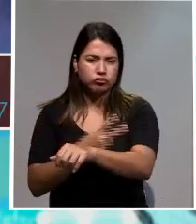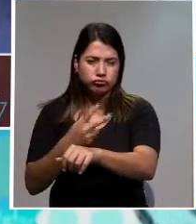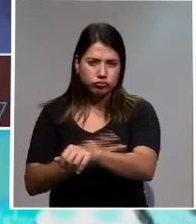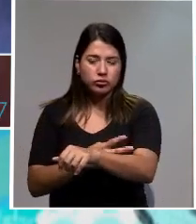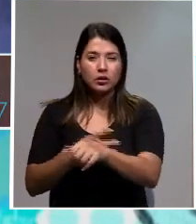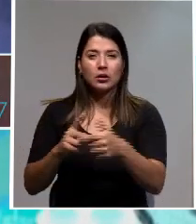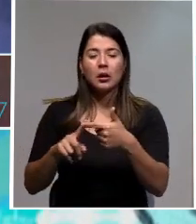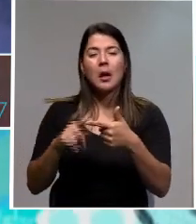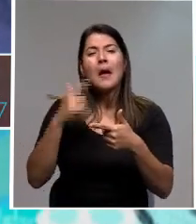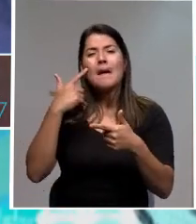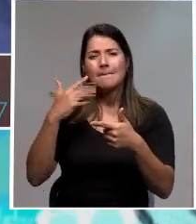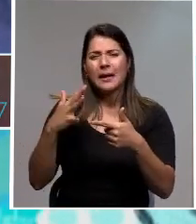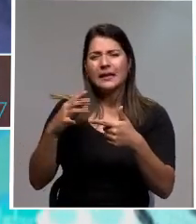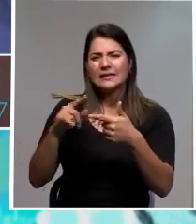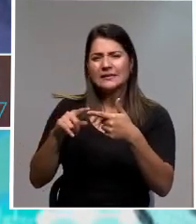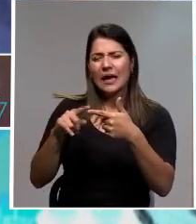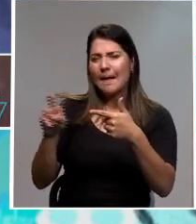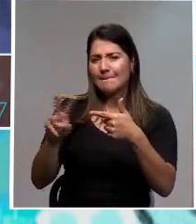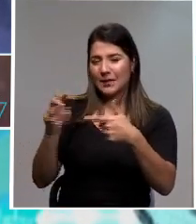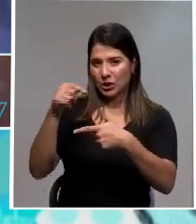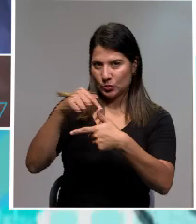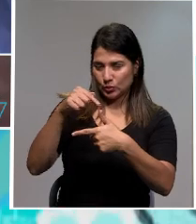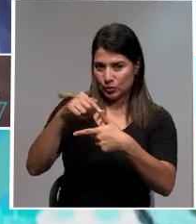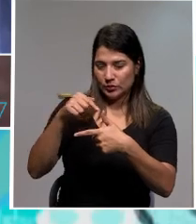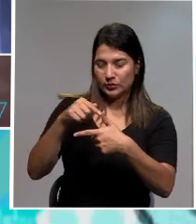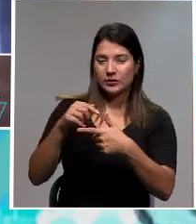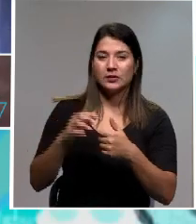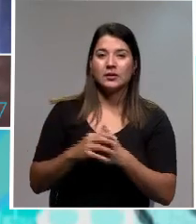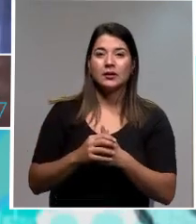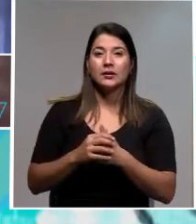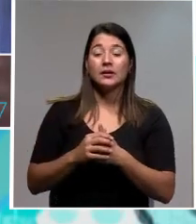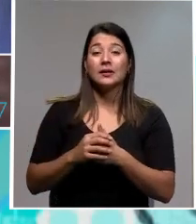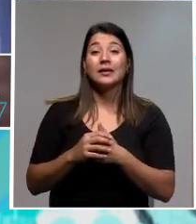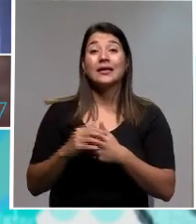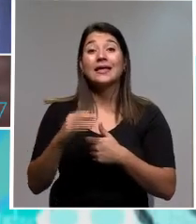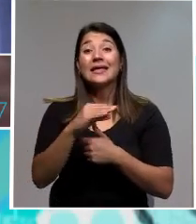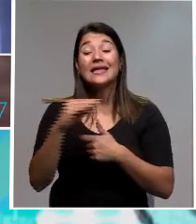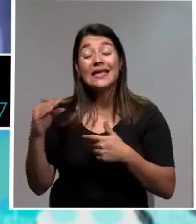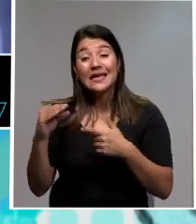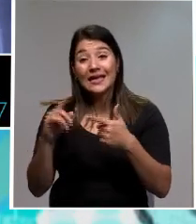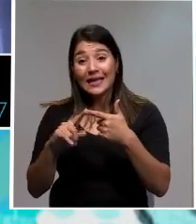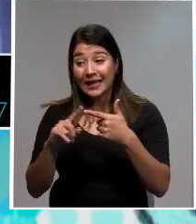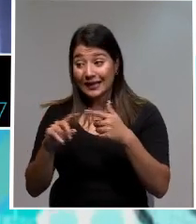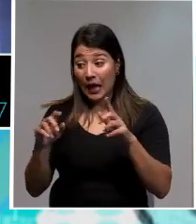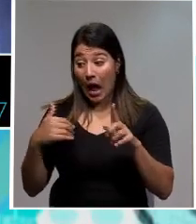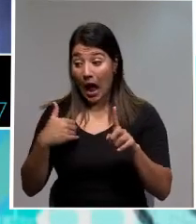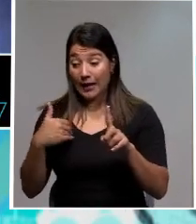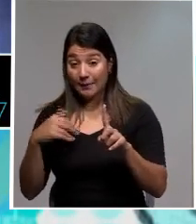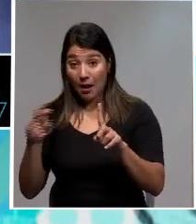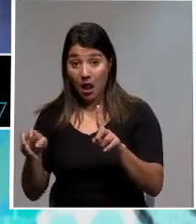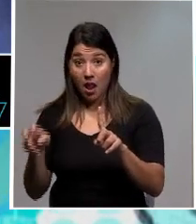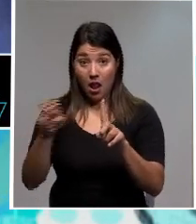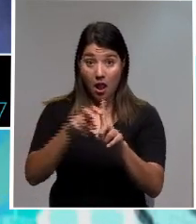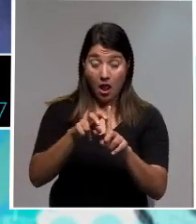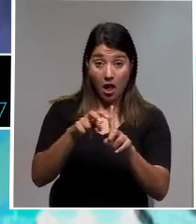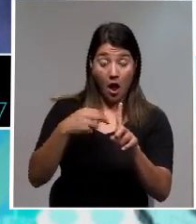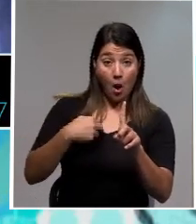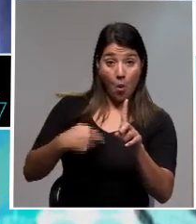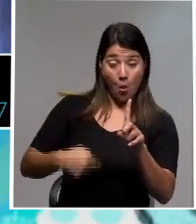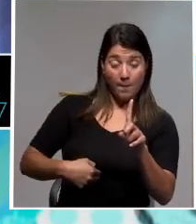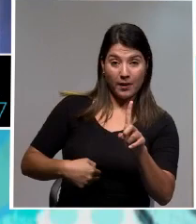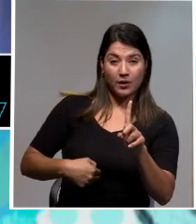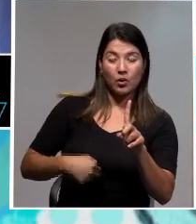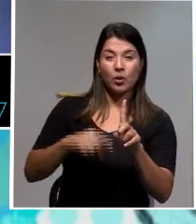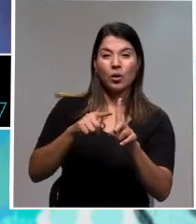al virus del sarampión que está circulando hoy en día, y ese salto de especies del ganado al ser